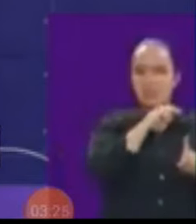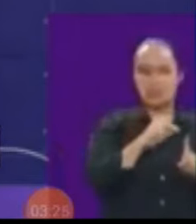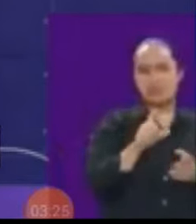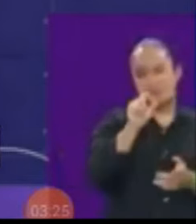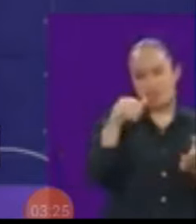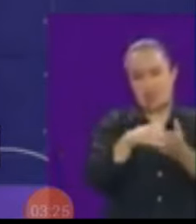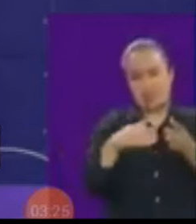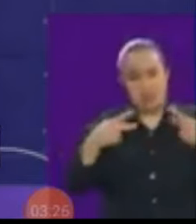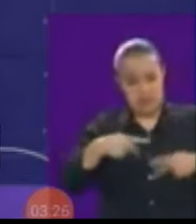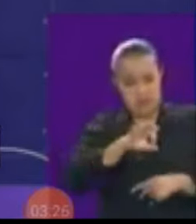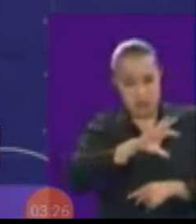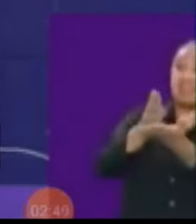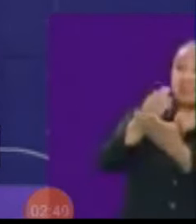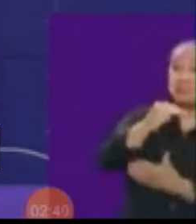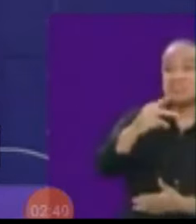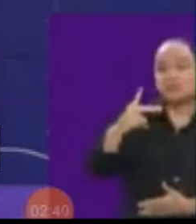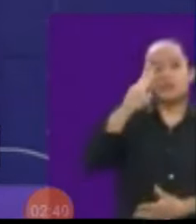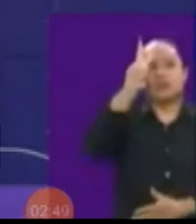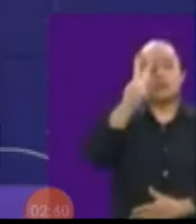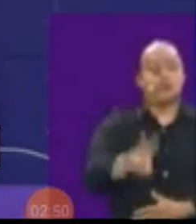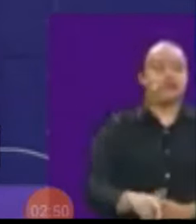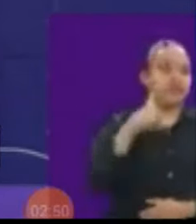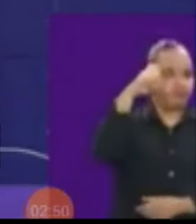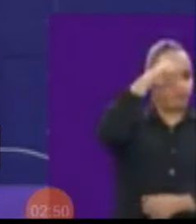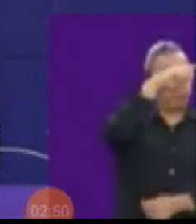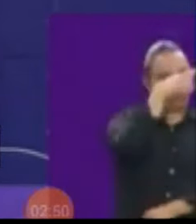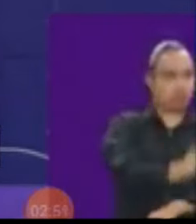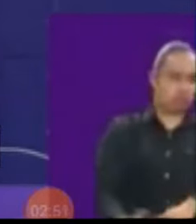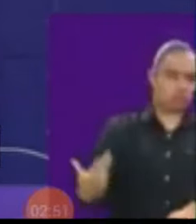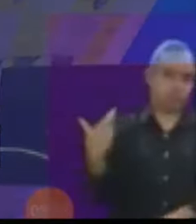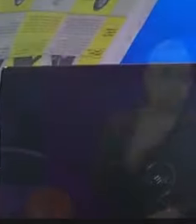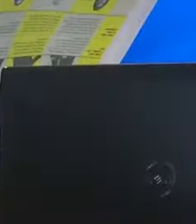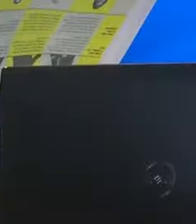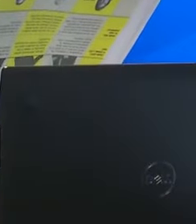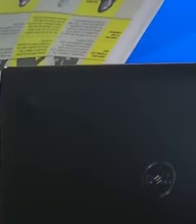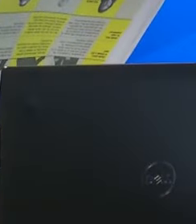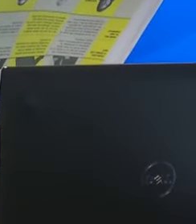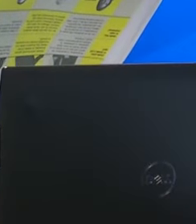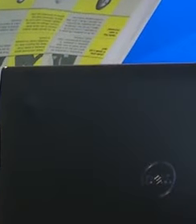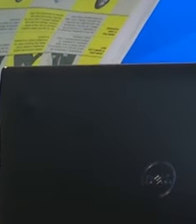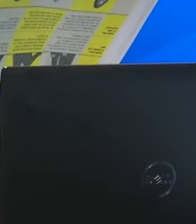y mucha suerte. Mucha suerte en la elección. Muy amable. El agradecido